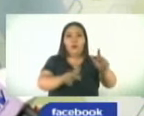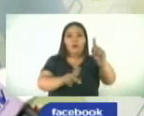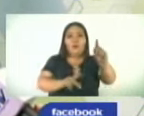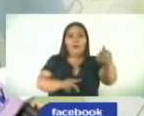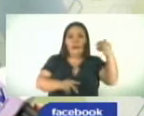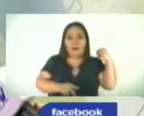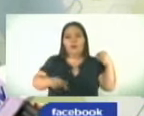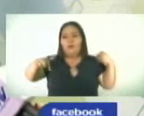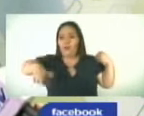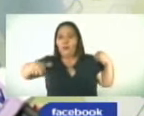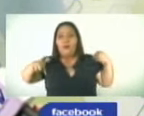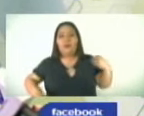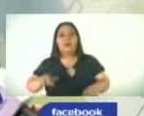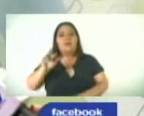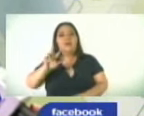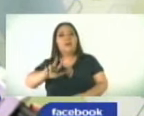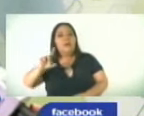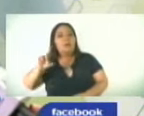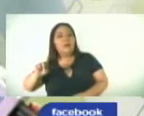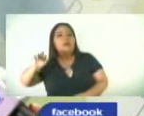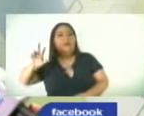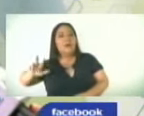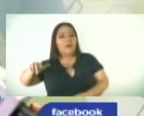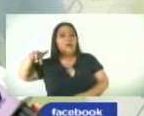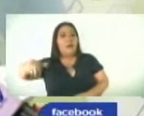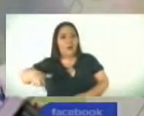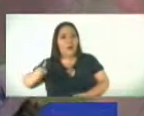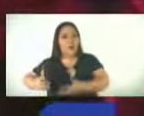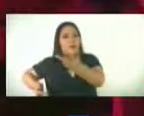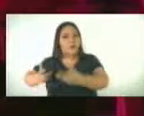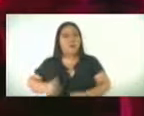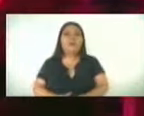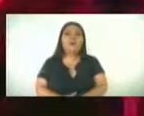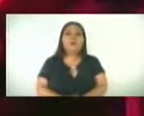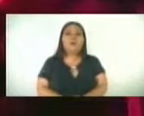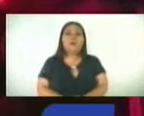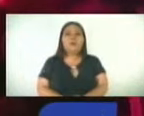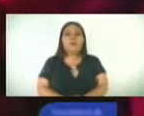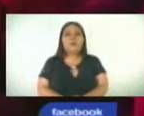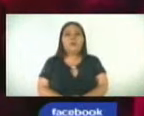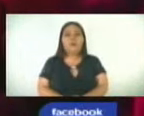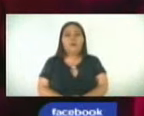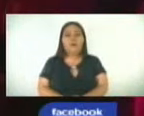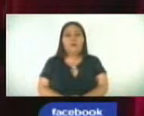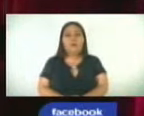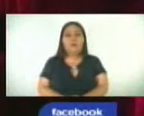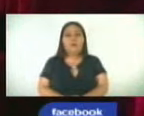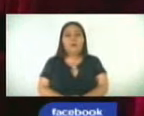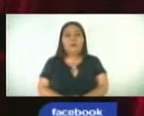2023 y 313 incendios en el 2024.